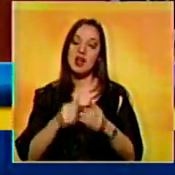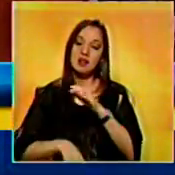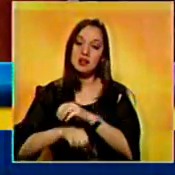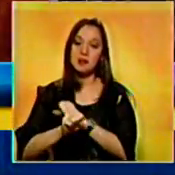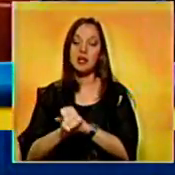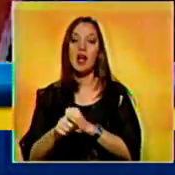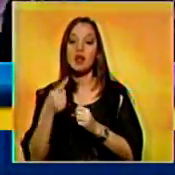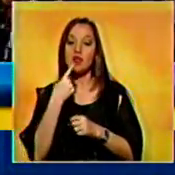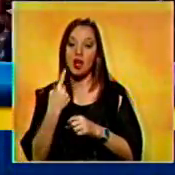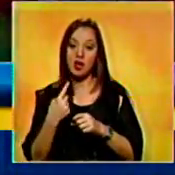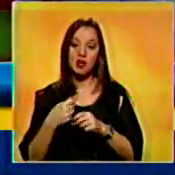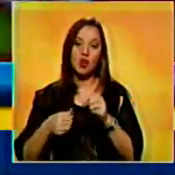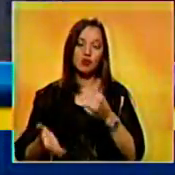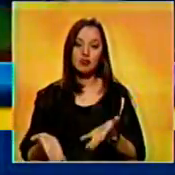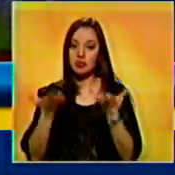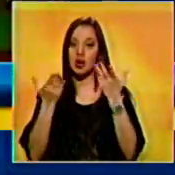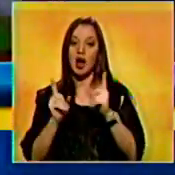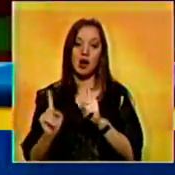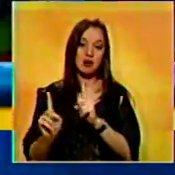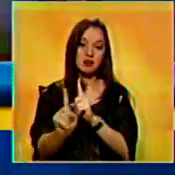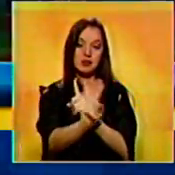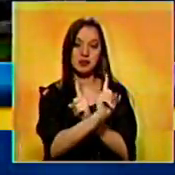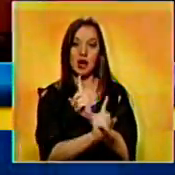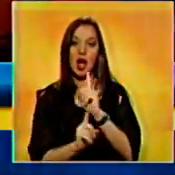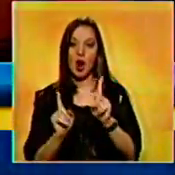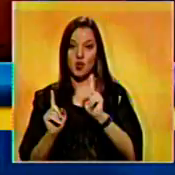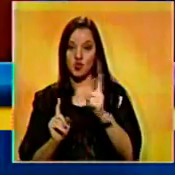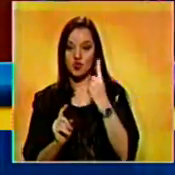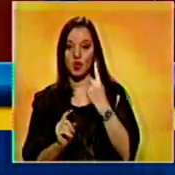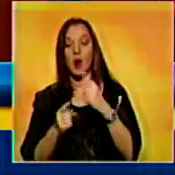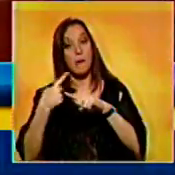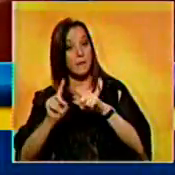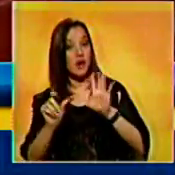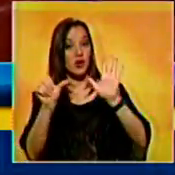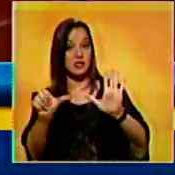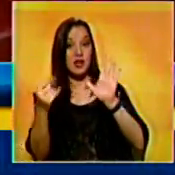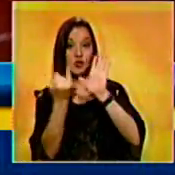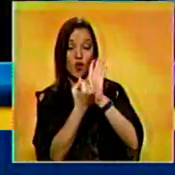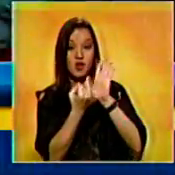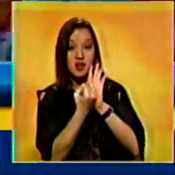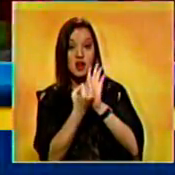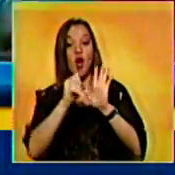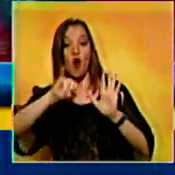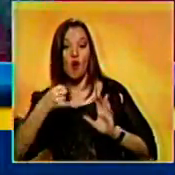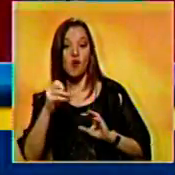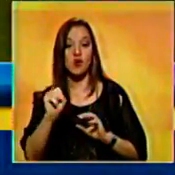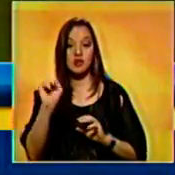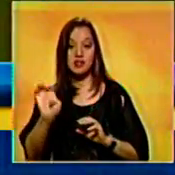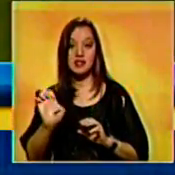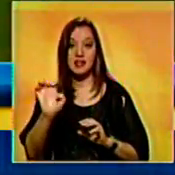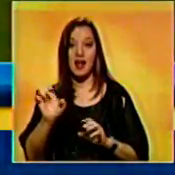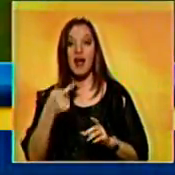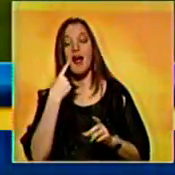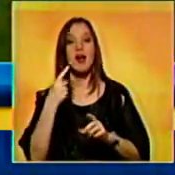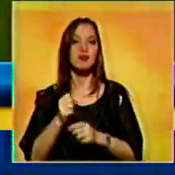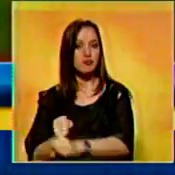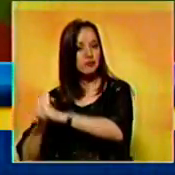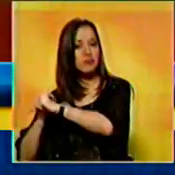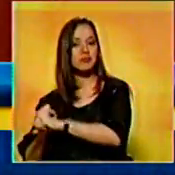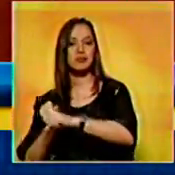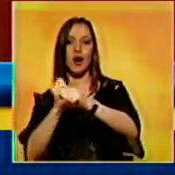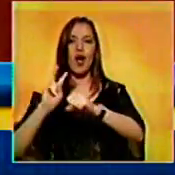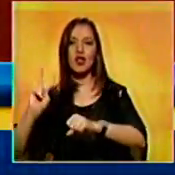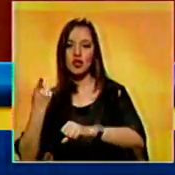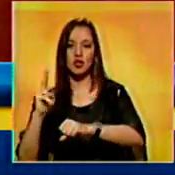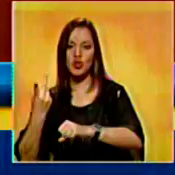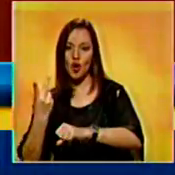Henry Rodríguez, que remolcaba a Darry Vázquez. Pero en el sexto episodio, José Gregorio Martínez se conectaría un